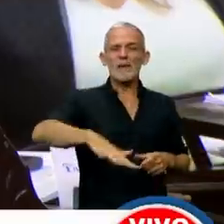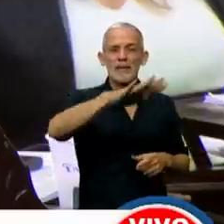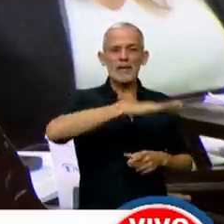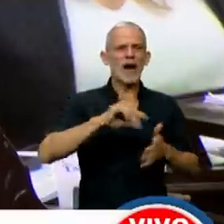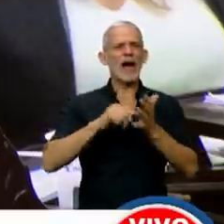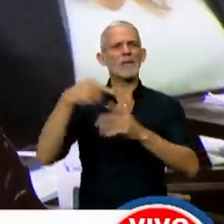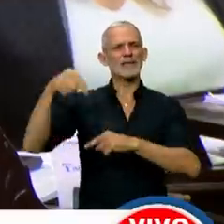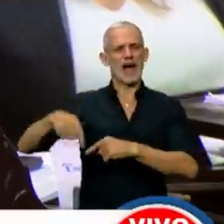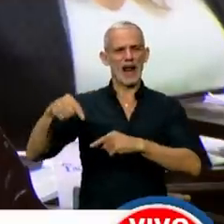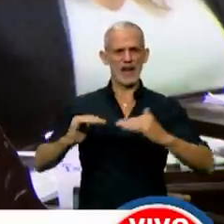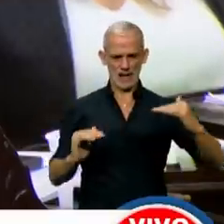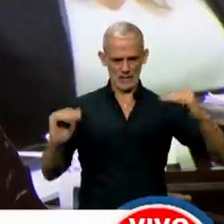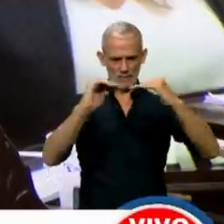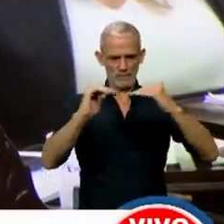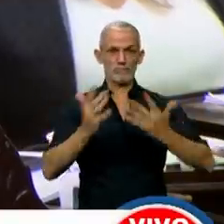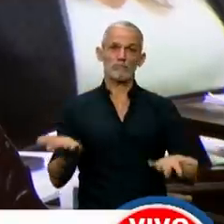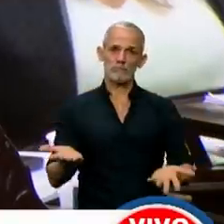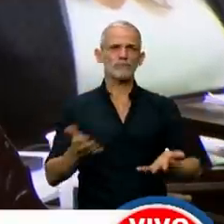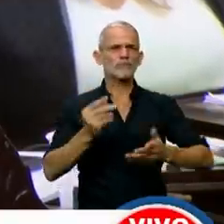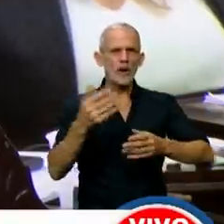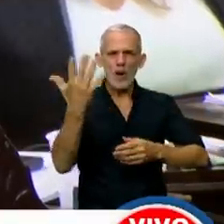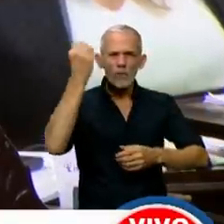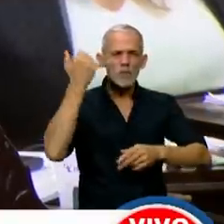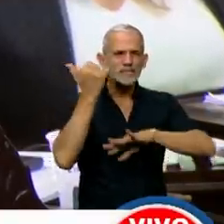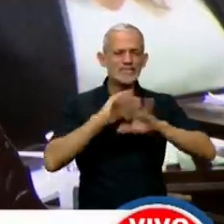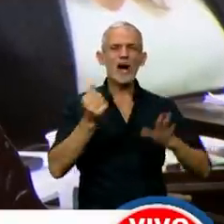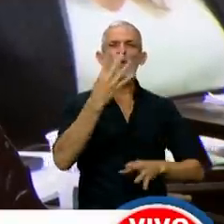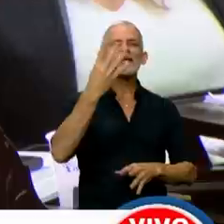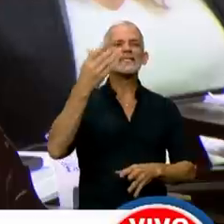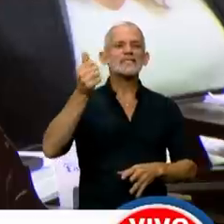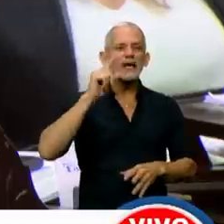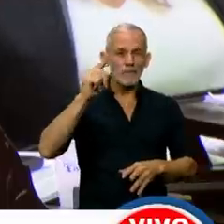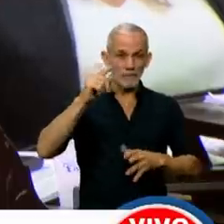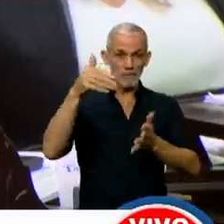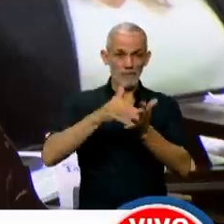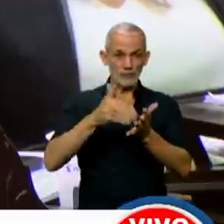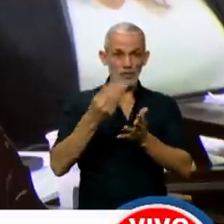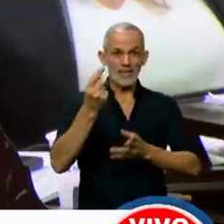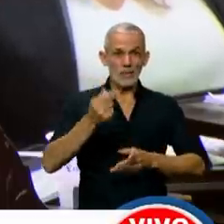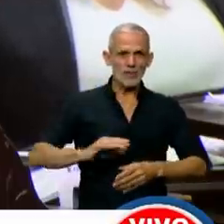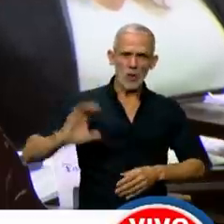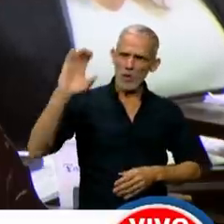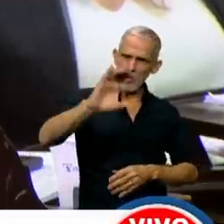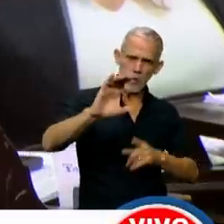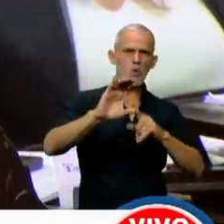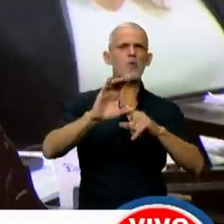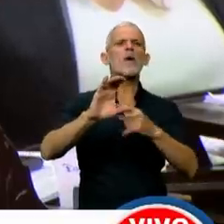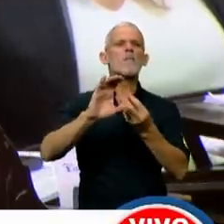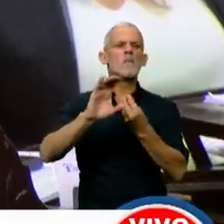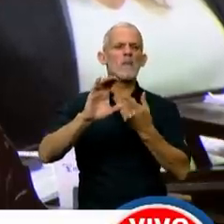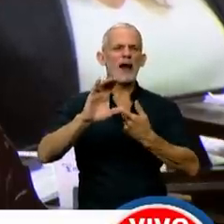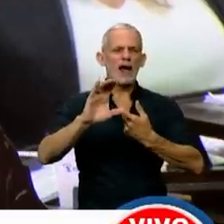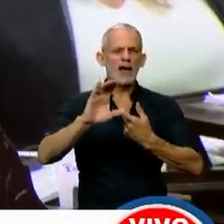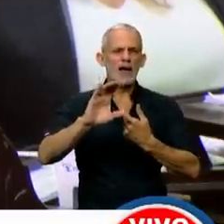la capital federal se han logrado 46 mil millones de pesos que nos va a servir